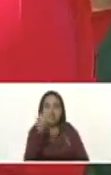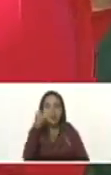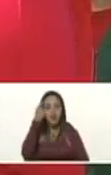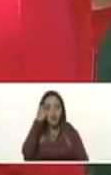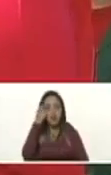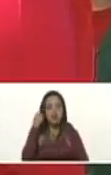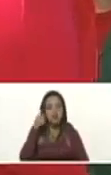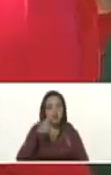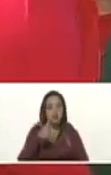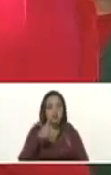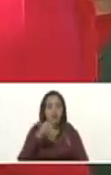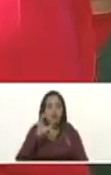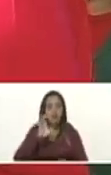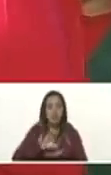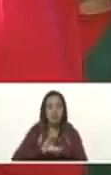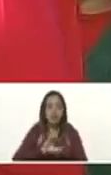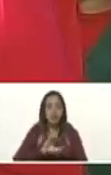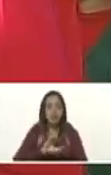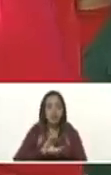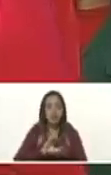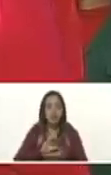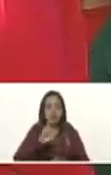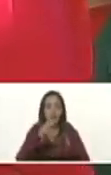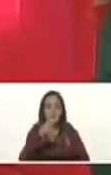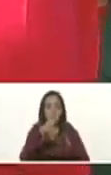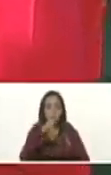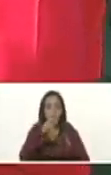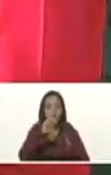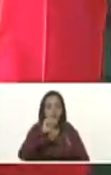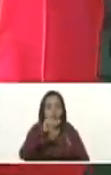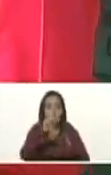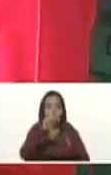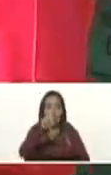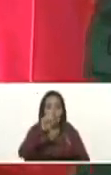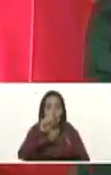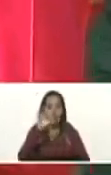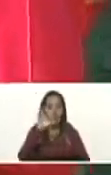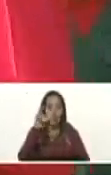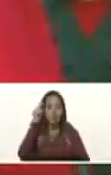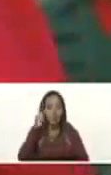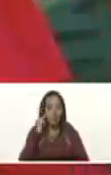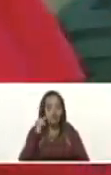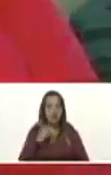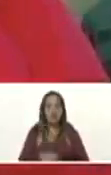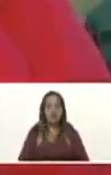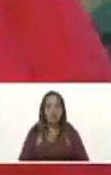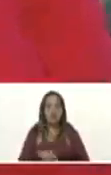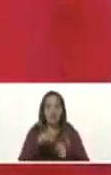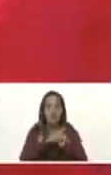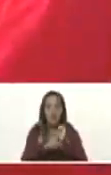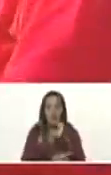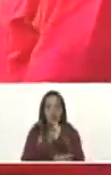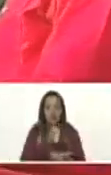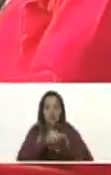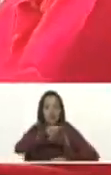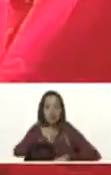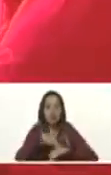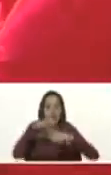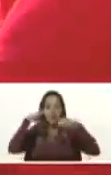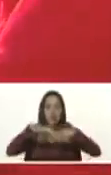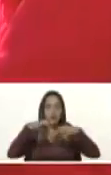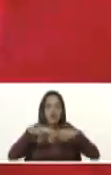en Ciudad Guayana, Estado Bolívar, específicamente en el Parque Nacional La Llovizna.